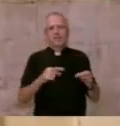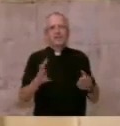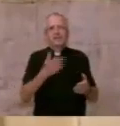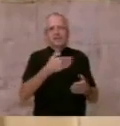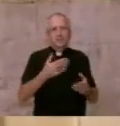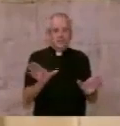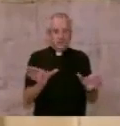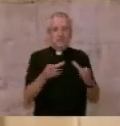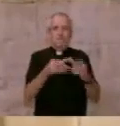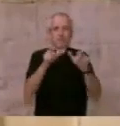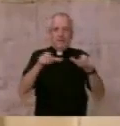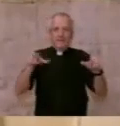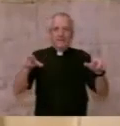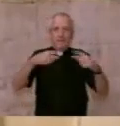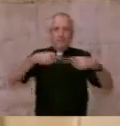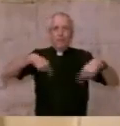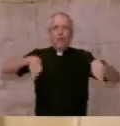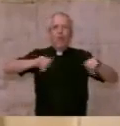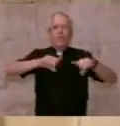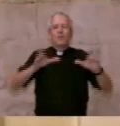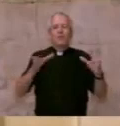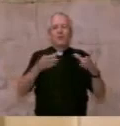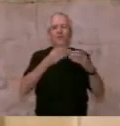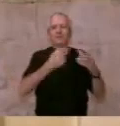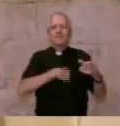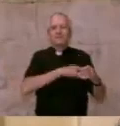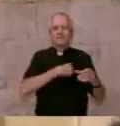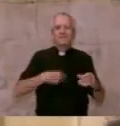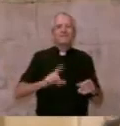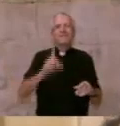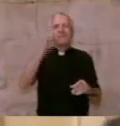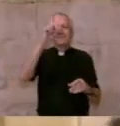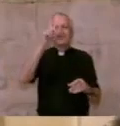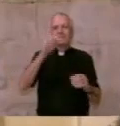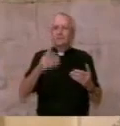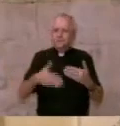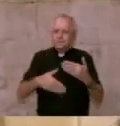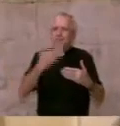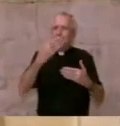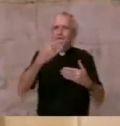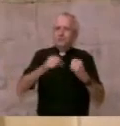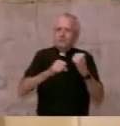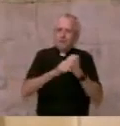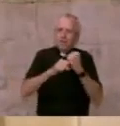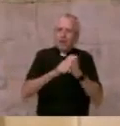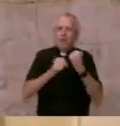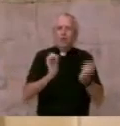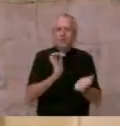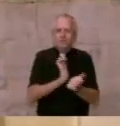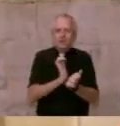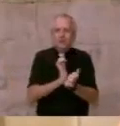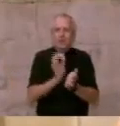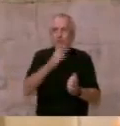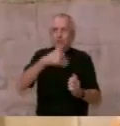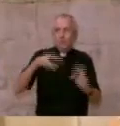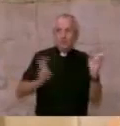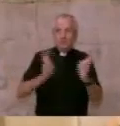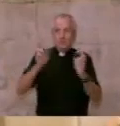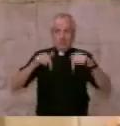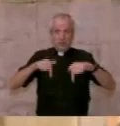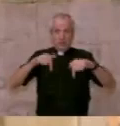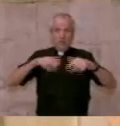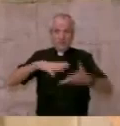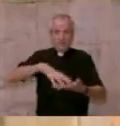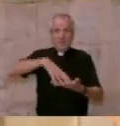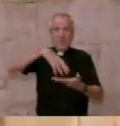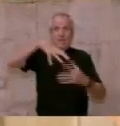con todo lo que iniciamos, un trabajo eclesial esperanzado. Tots els que ompliu aquest temple. Un cordial saludo a todos